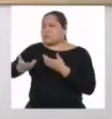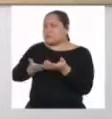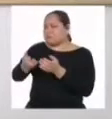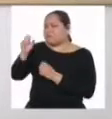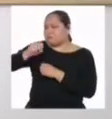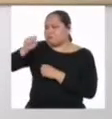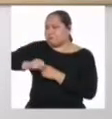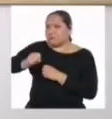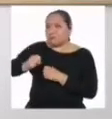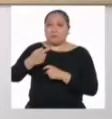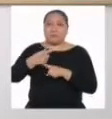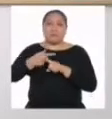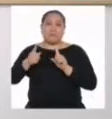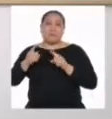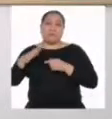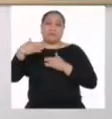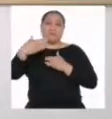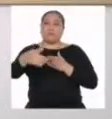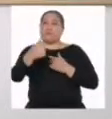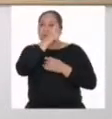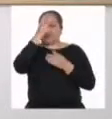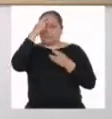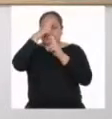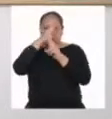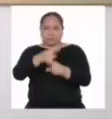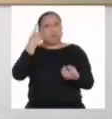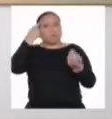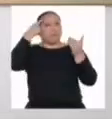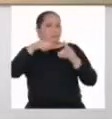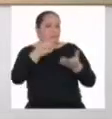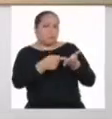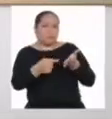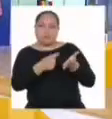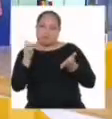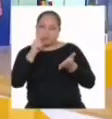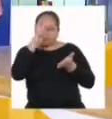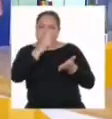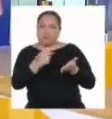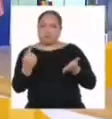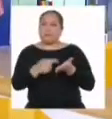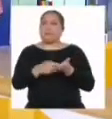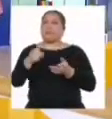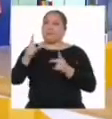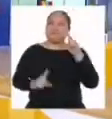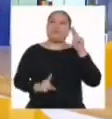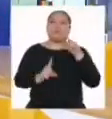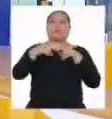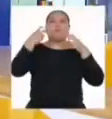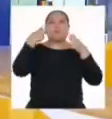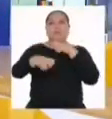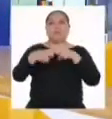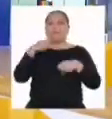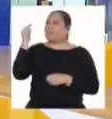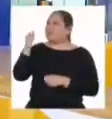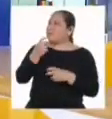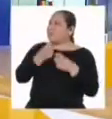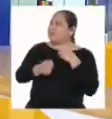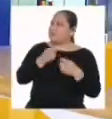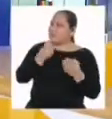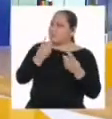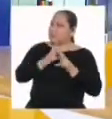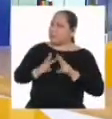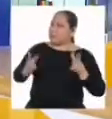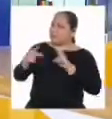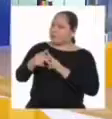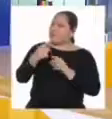atendidas, si los acuerdos no se cumplieron, causan conflictos. Entiendo que son además problemas de valores